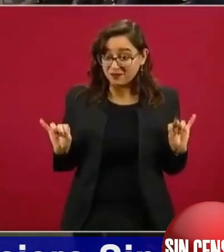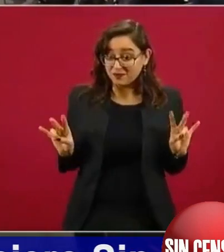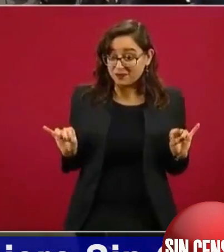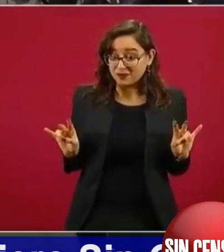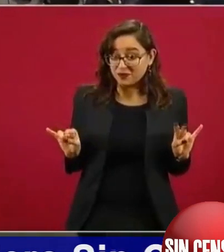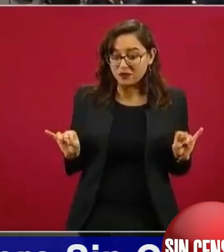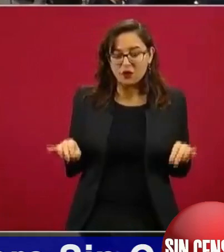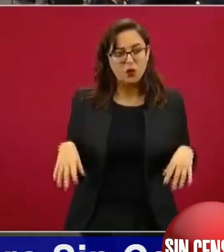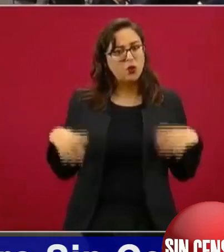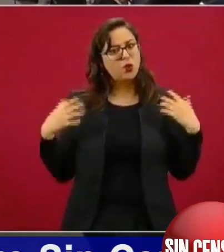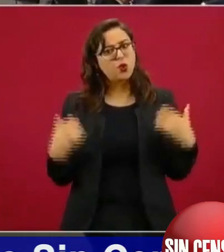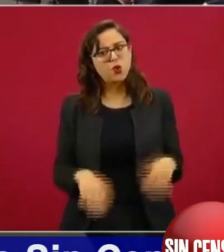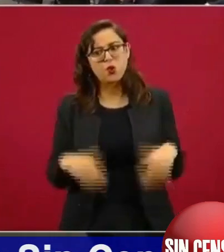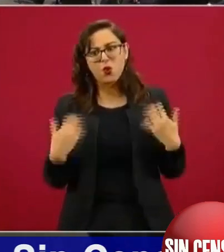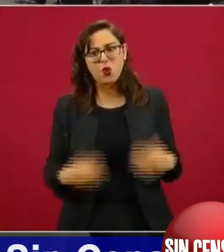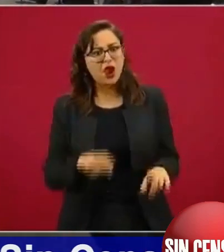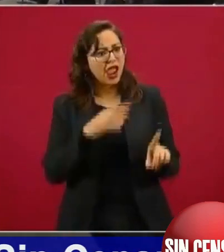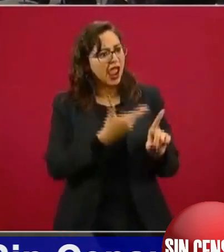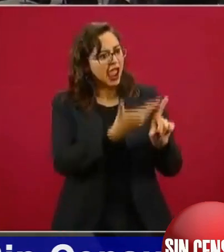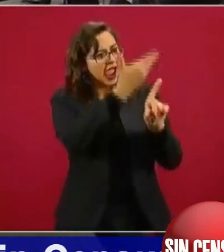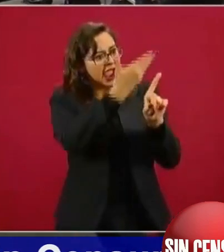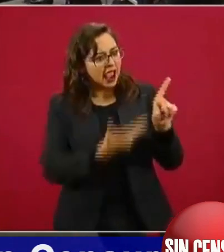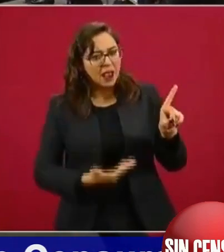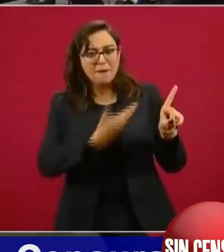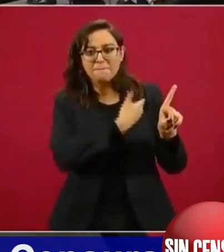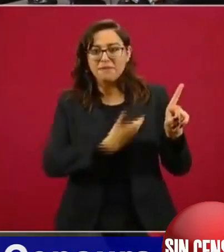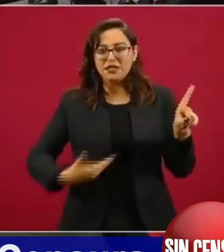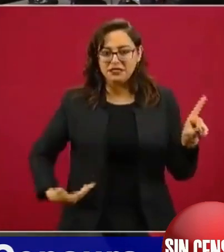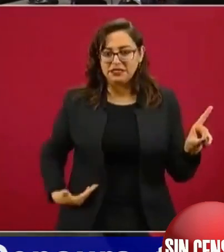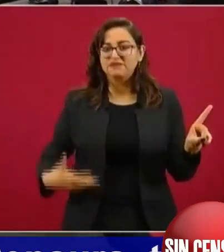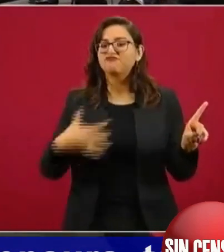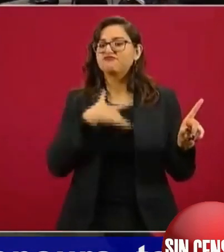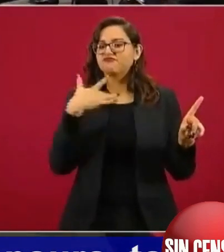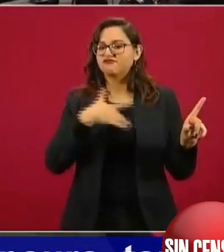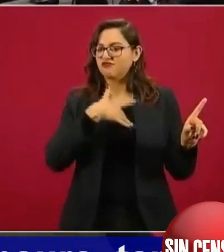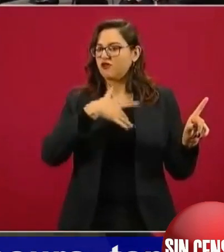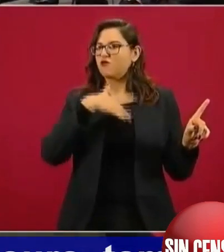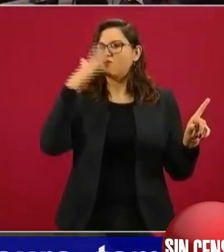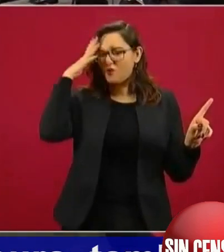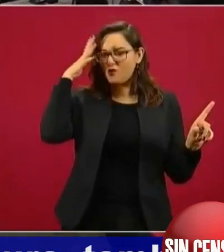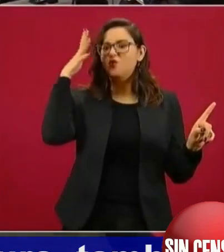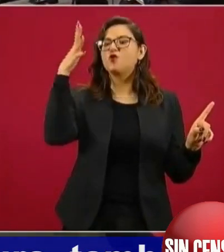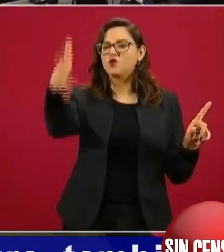fíjense la visión, cuando se habla de un hombre visionario,